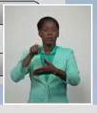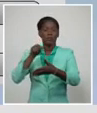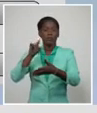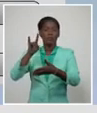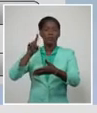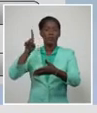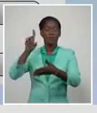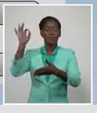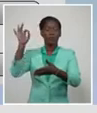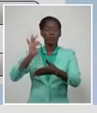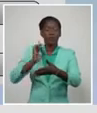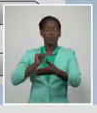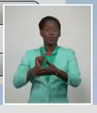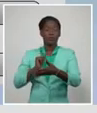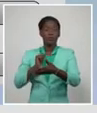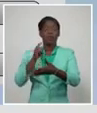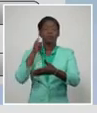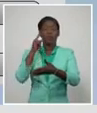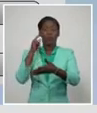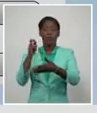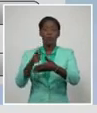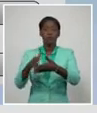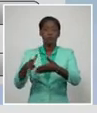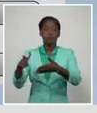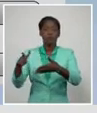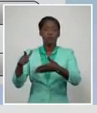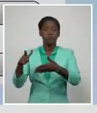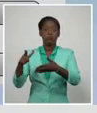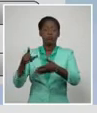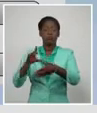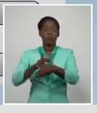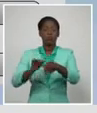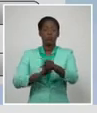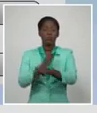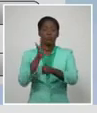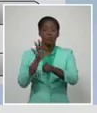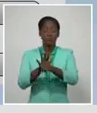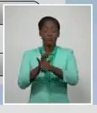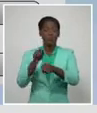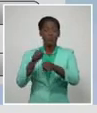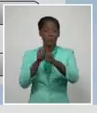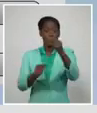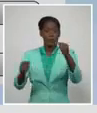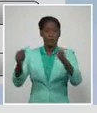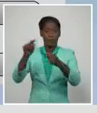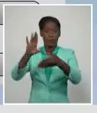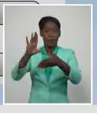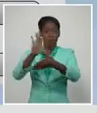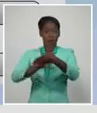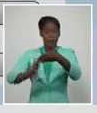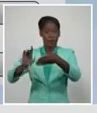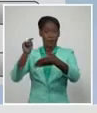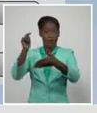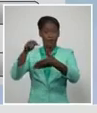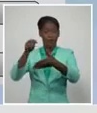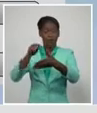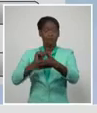43,91% de todos los casos del mundo, epicentro todavía de la pandemia.